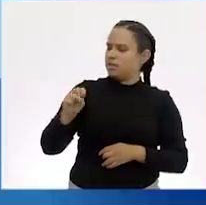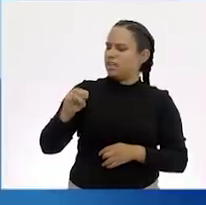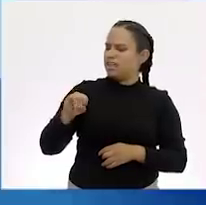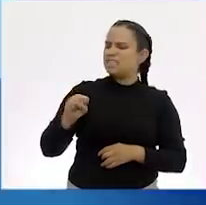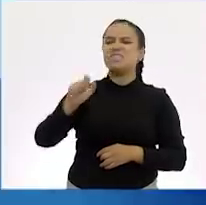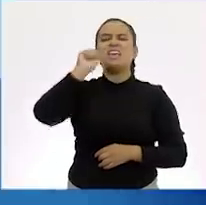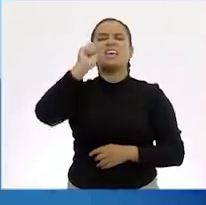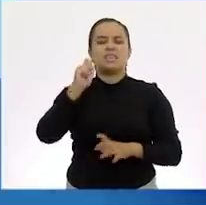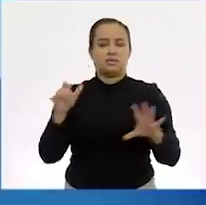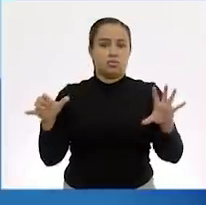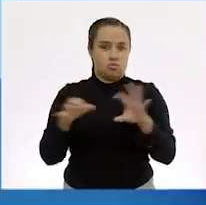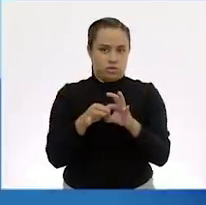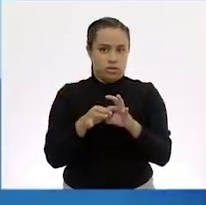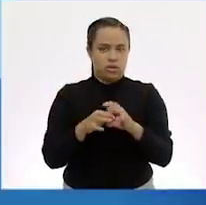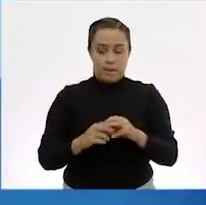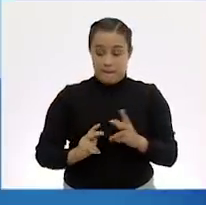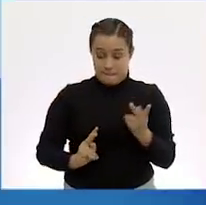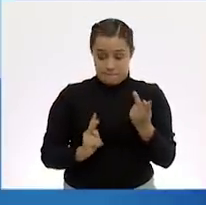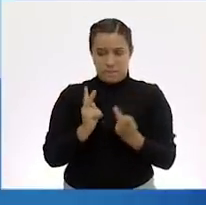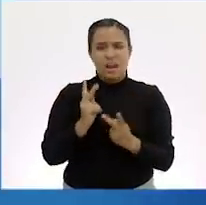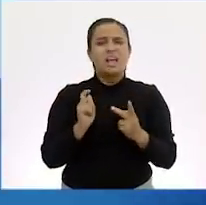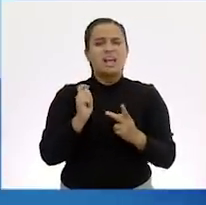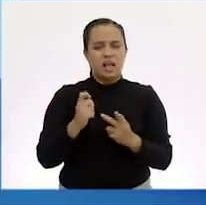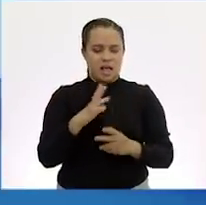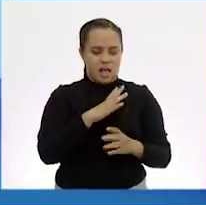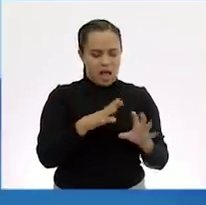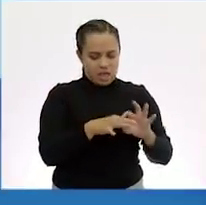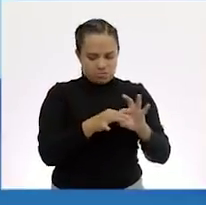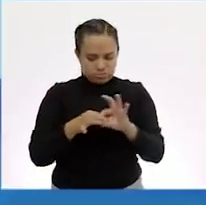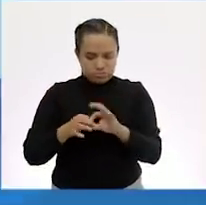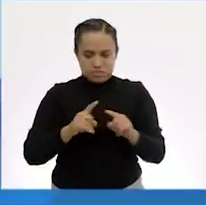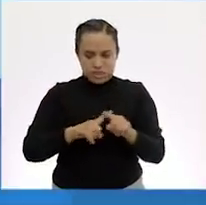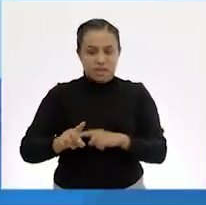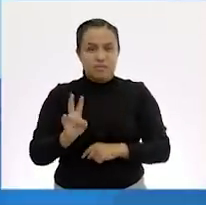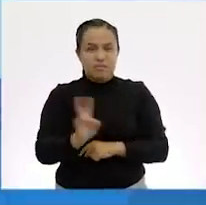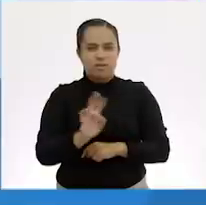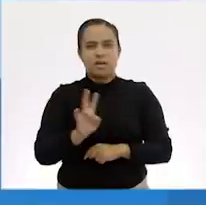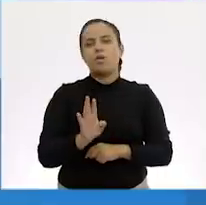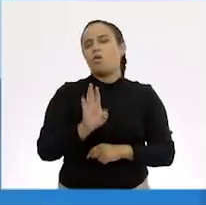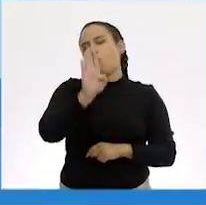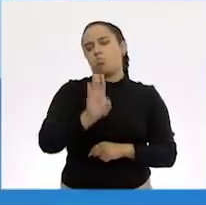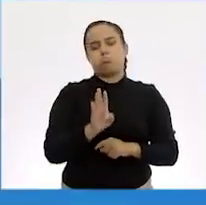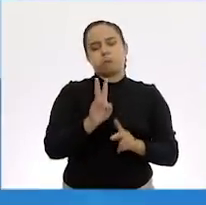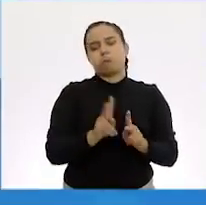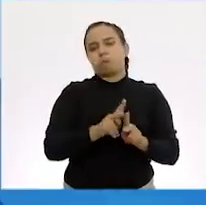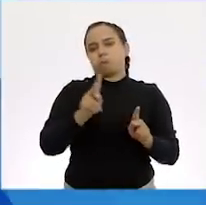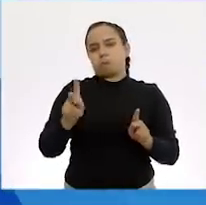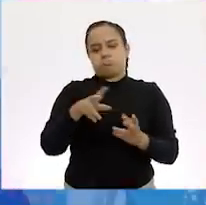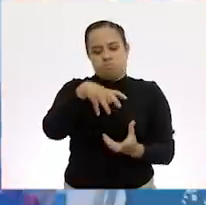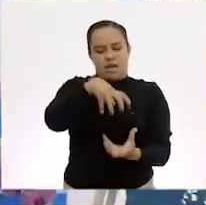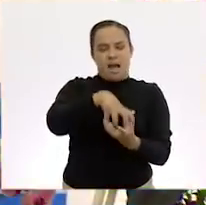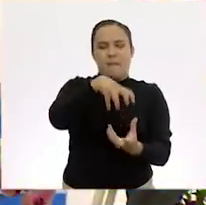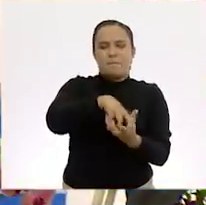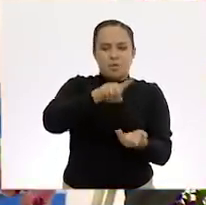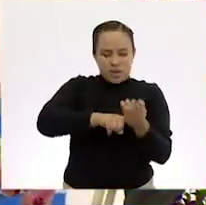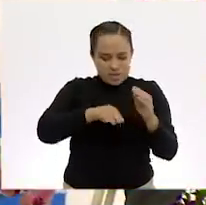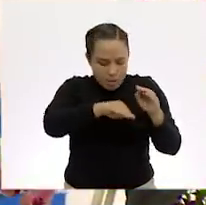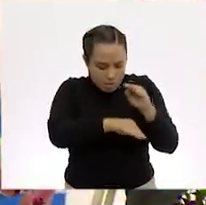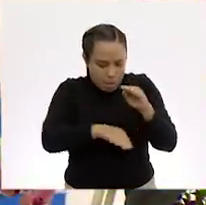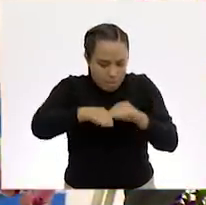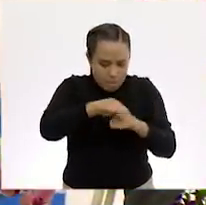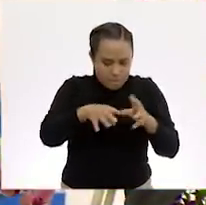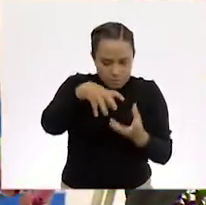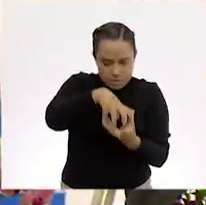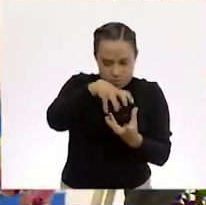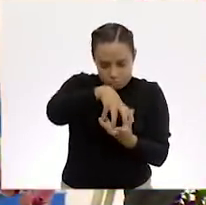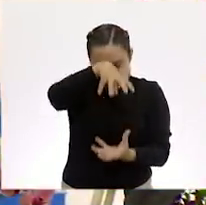unir, porque lo que hacen las plantas es unir diversos nutrientes como si fueran los ingredientes de una hamburguesa, por ejemplo.